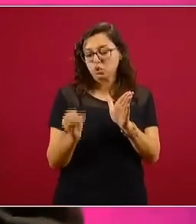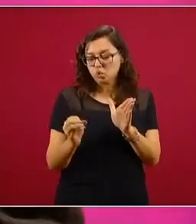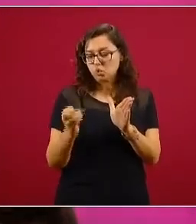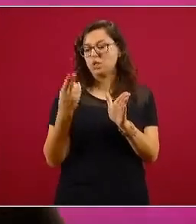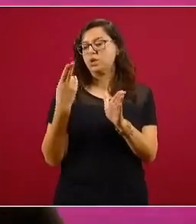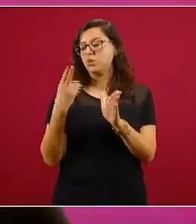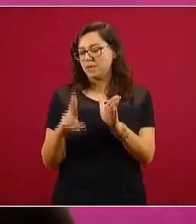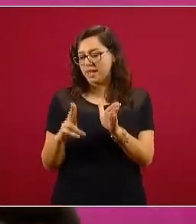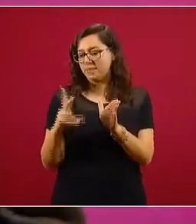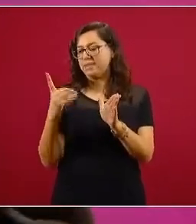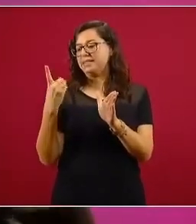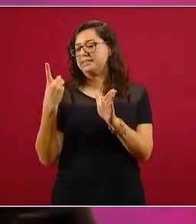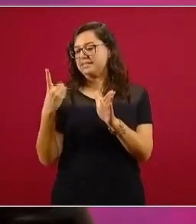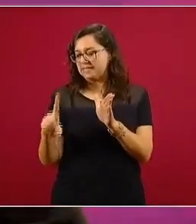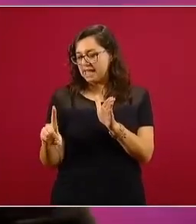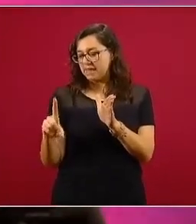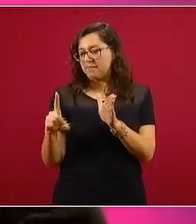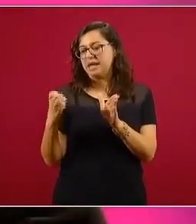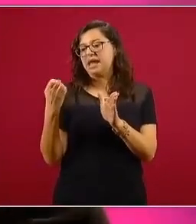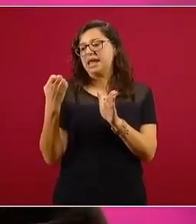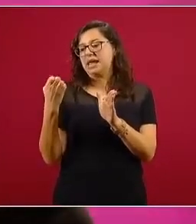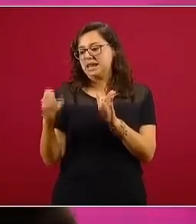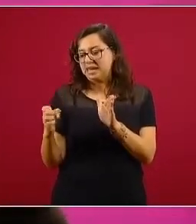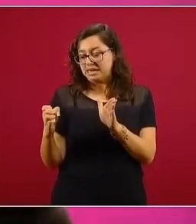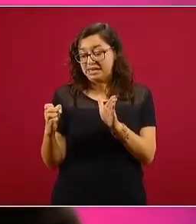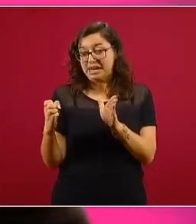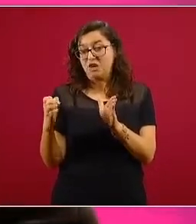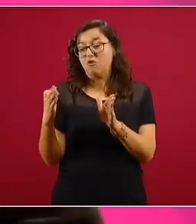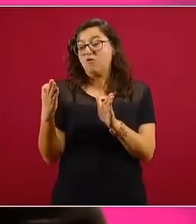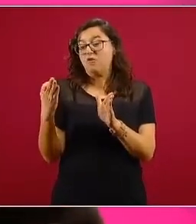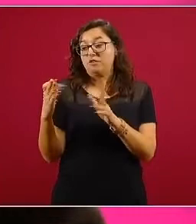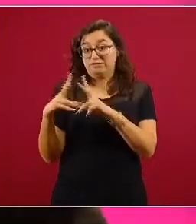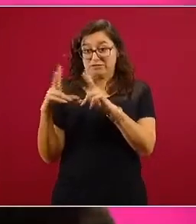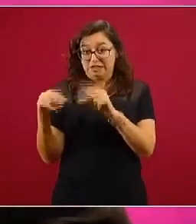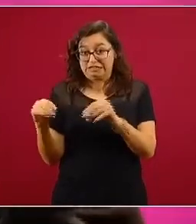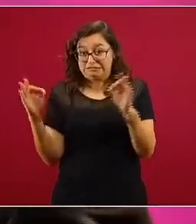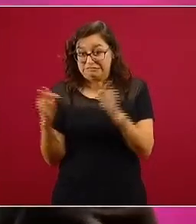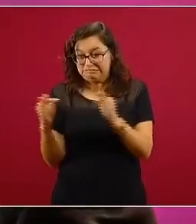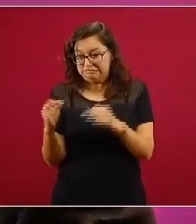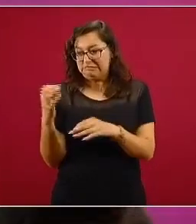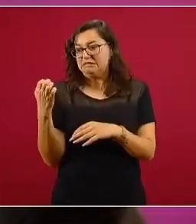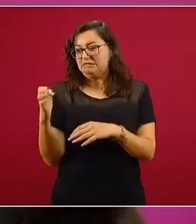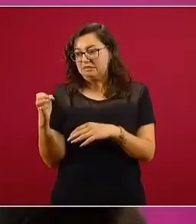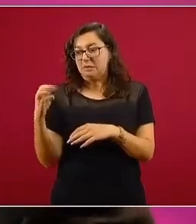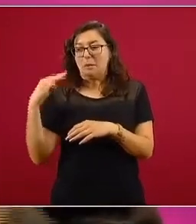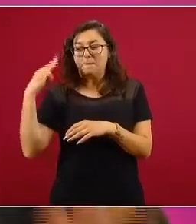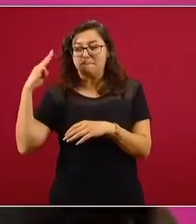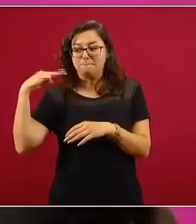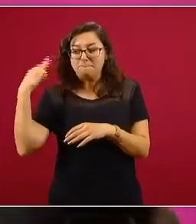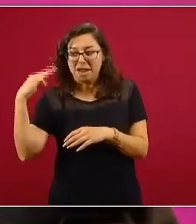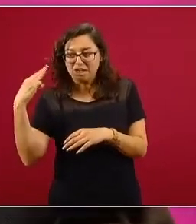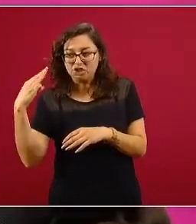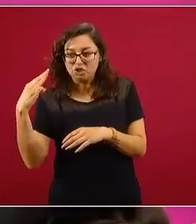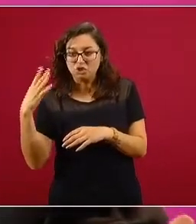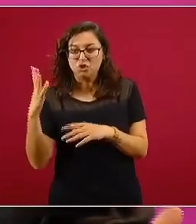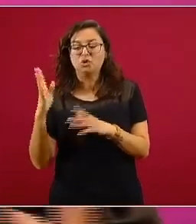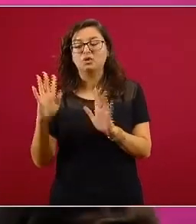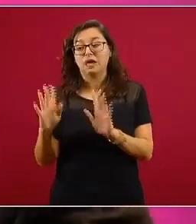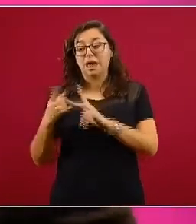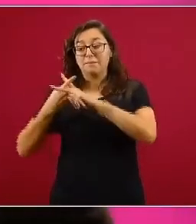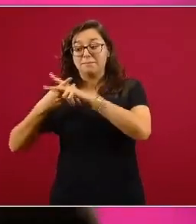noviembre, diciembre, empieza el invierno, enero, febrero y marzo, cuando ya empieza la